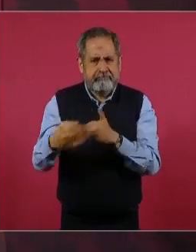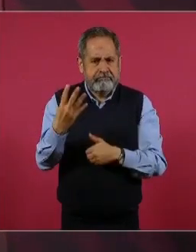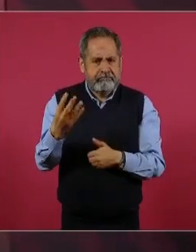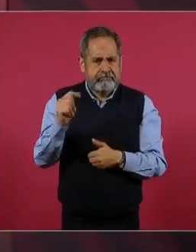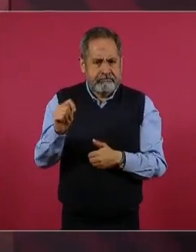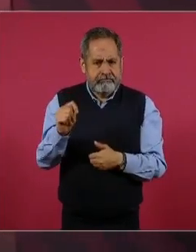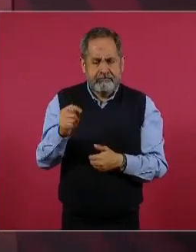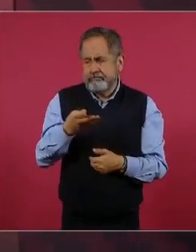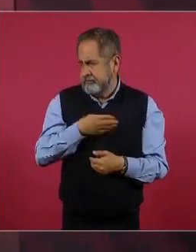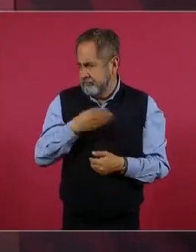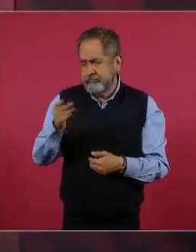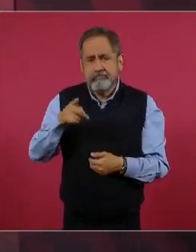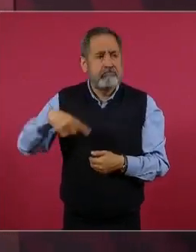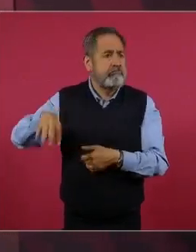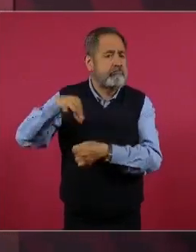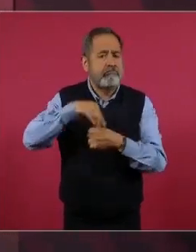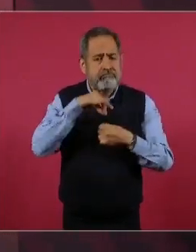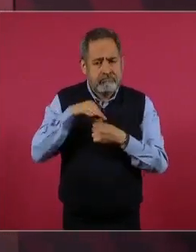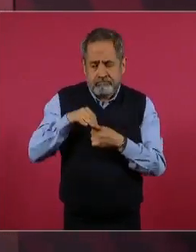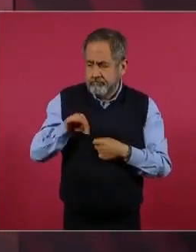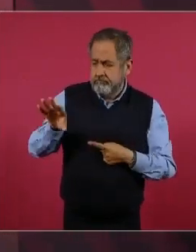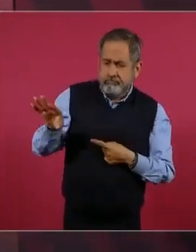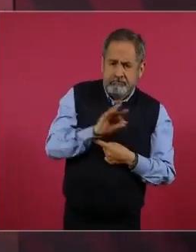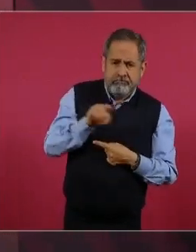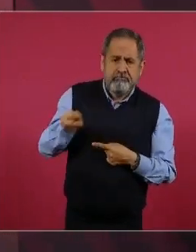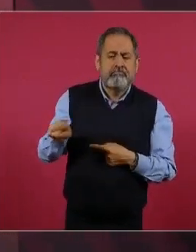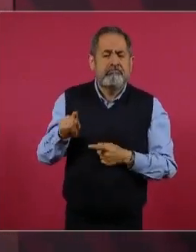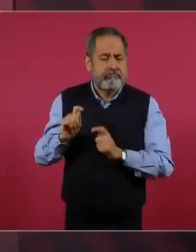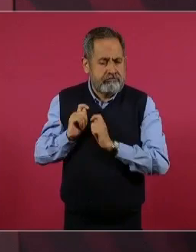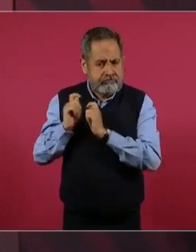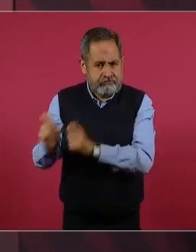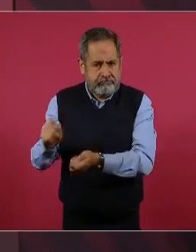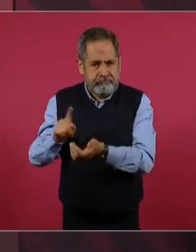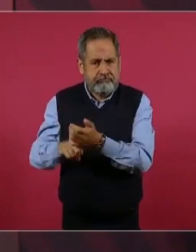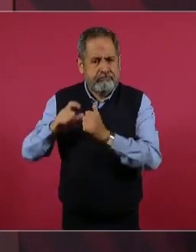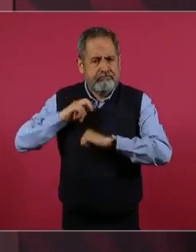eligió a quien va a dar